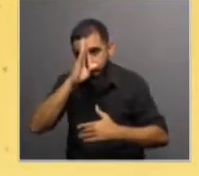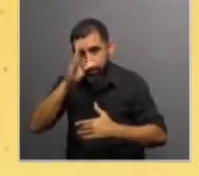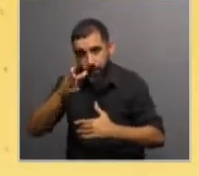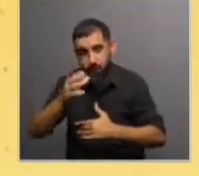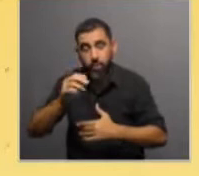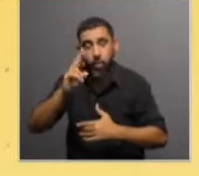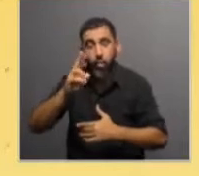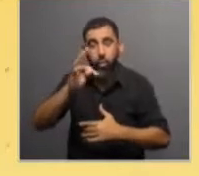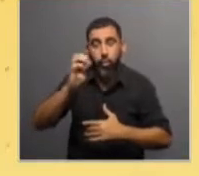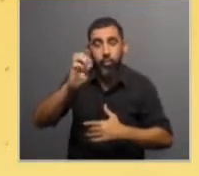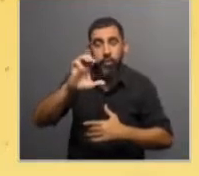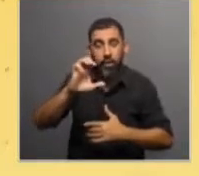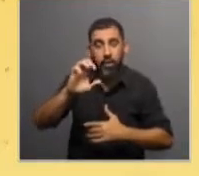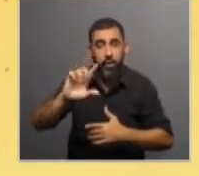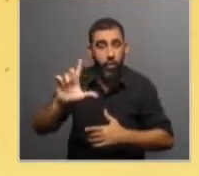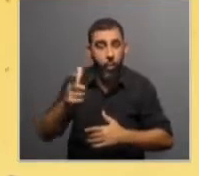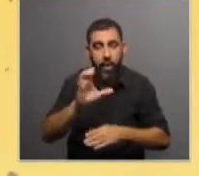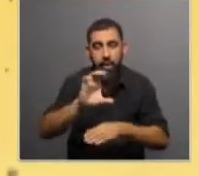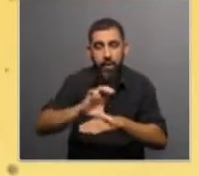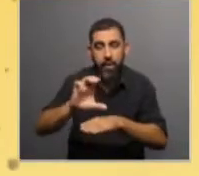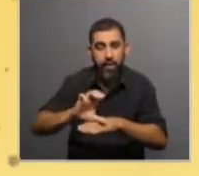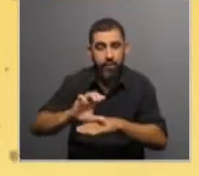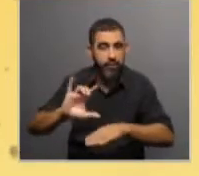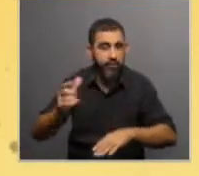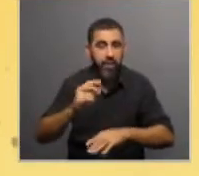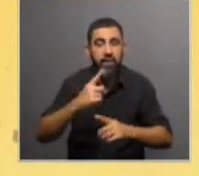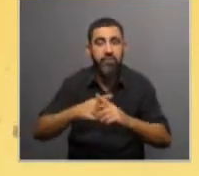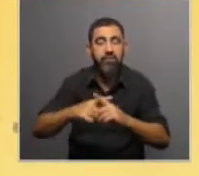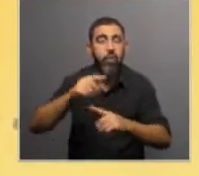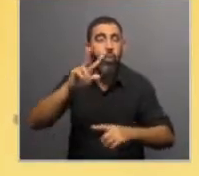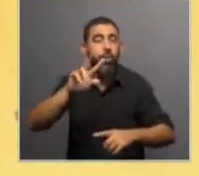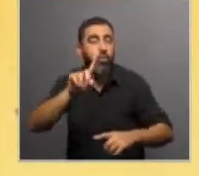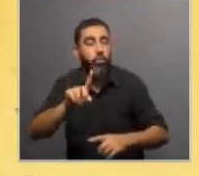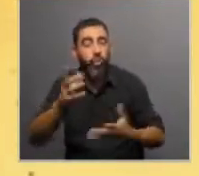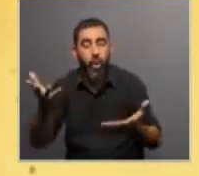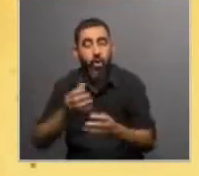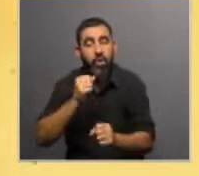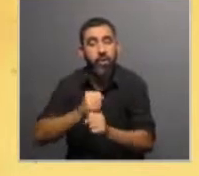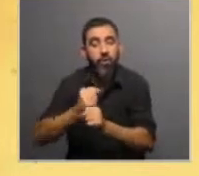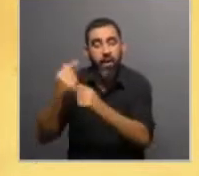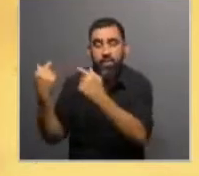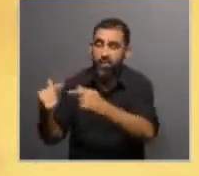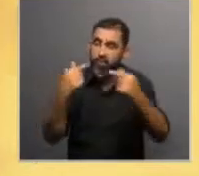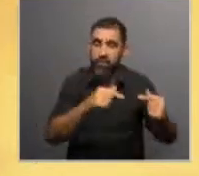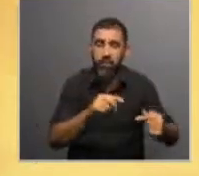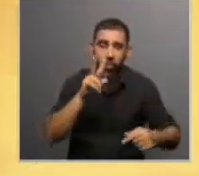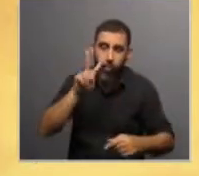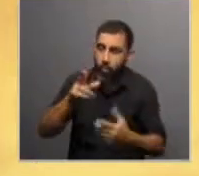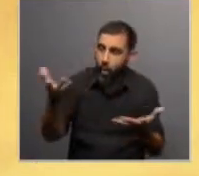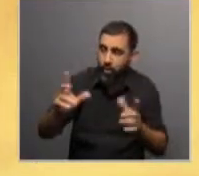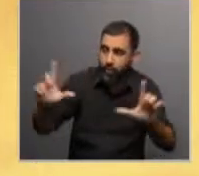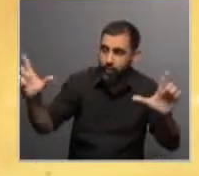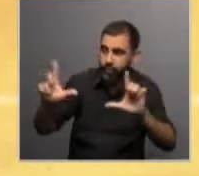En UTEC nos despedimos de las clases magistrales. Eso ya no es viable en el siglo XXI. Ahora estamos trabajando bajo una modalidad diferente. Como podemos ver en pantalla,